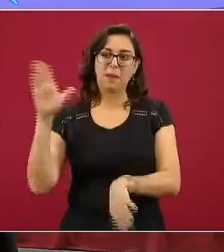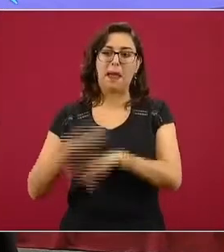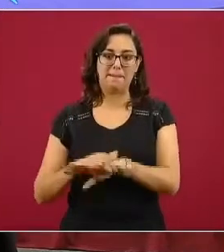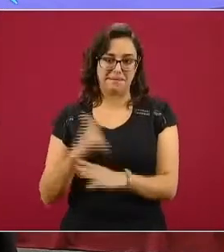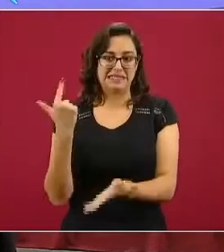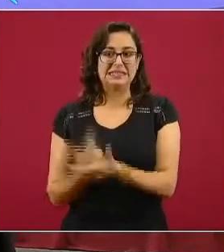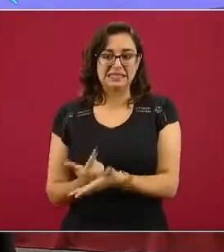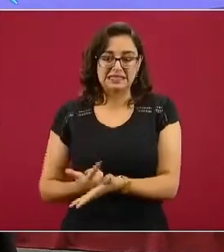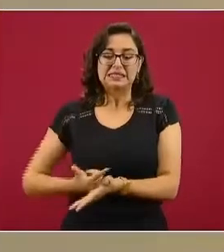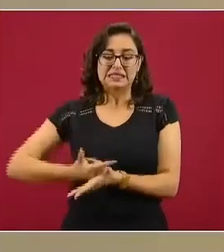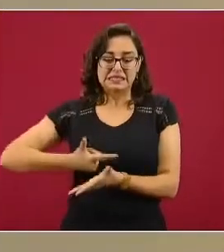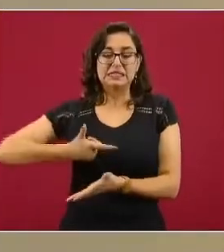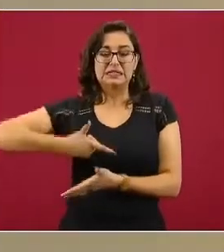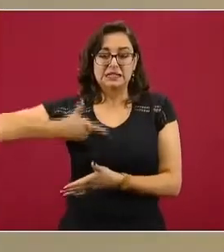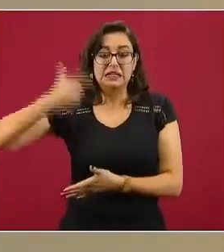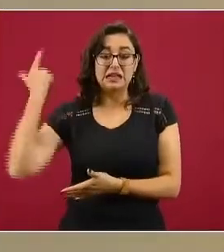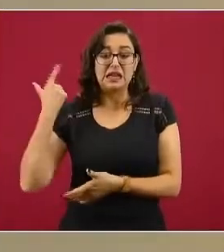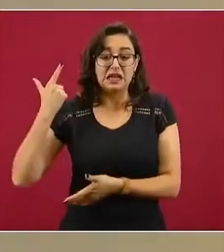la